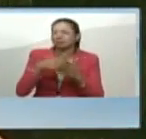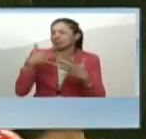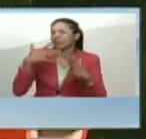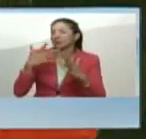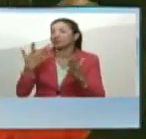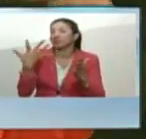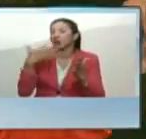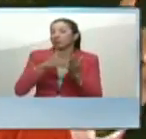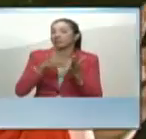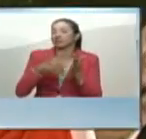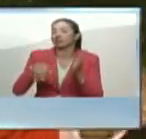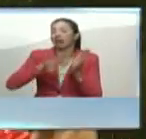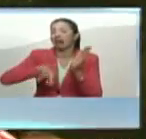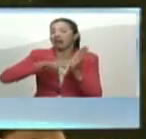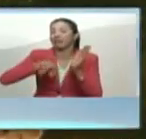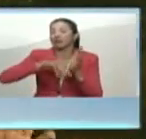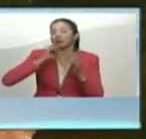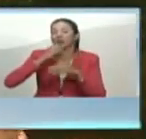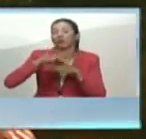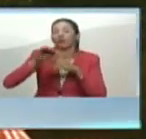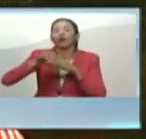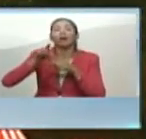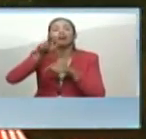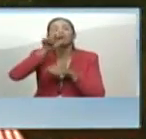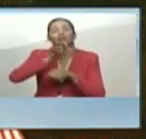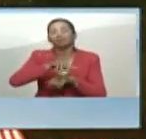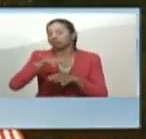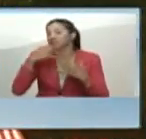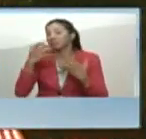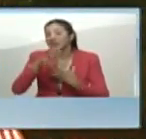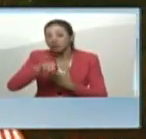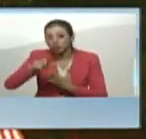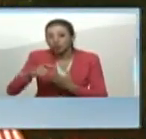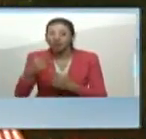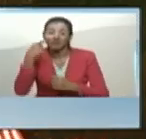a 500,000 personas que lo hayan visto. Es una batalla.